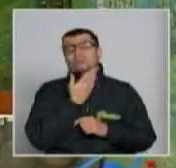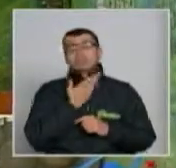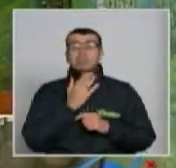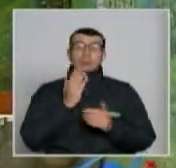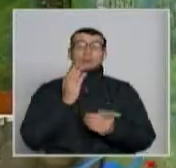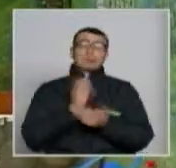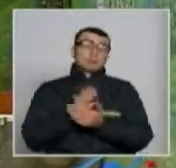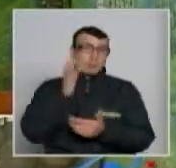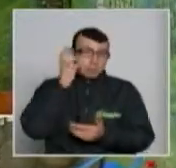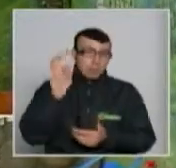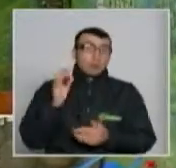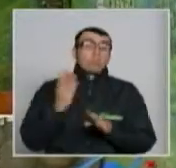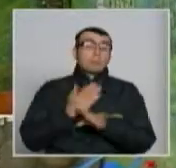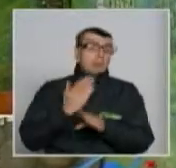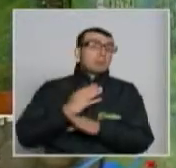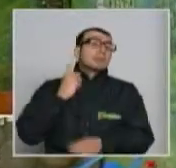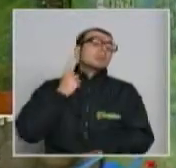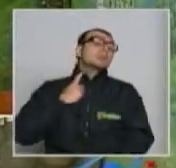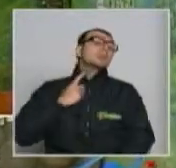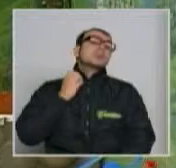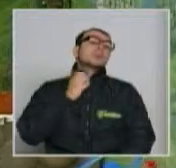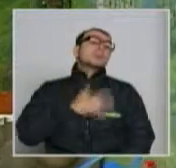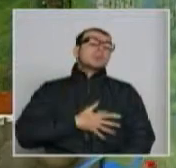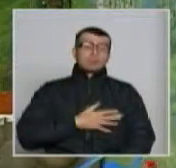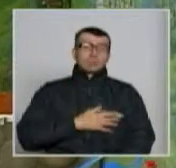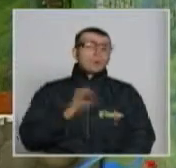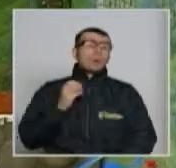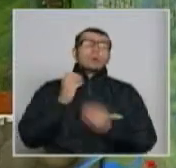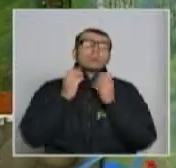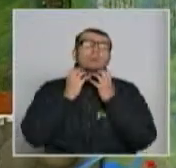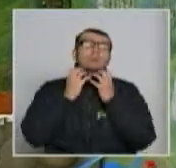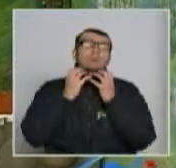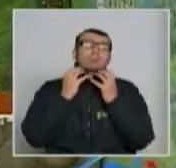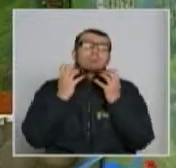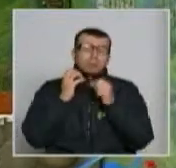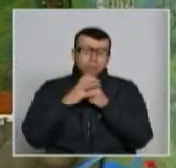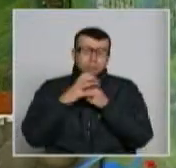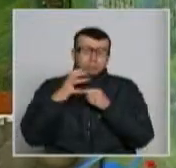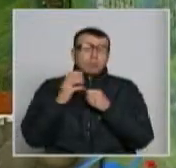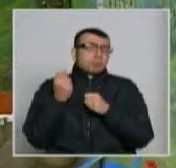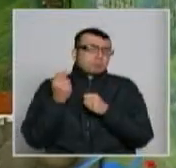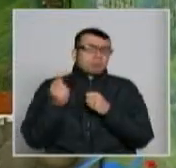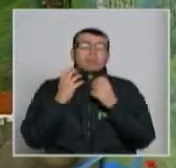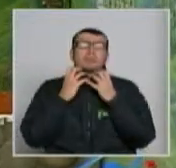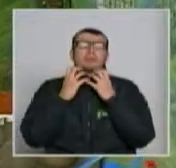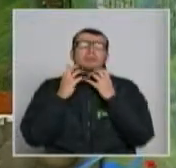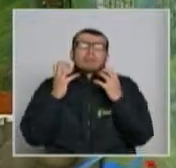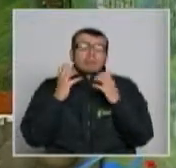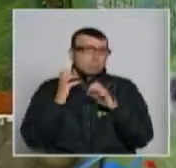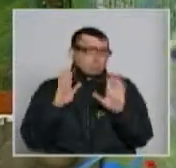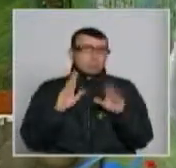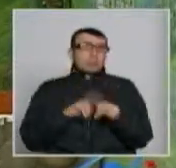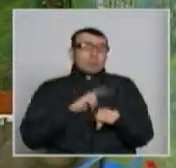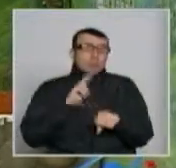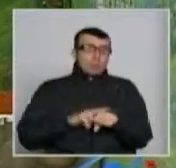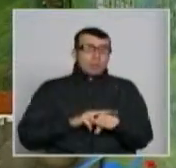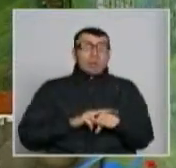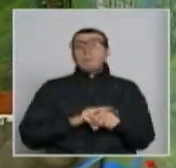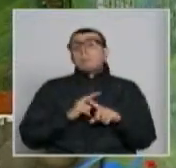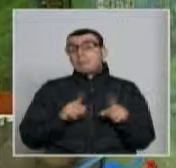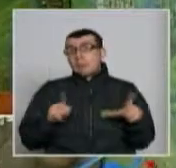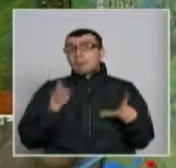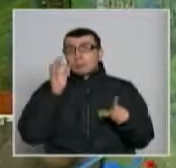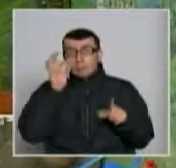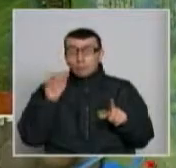de tiroides, que pueden ser los ganglicitos inflamados por los procesos inflamatorios que estaba mencionando, pero también puede ser